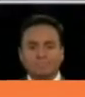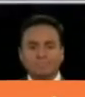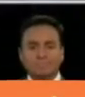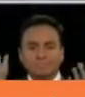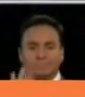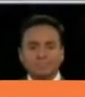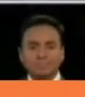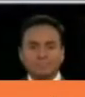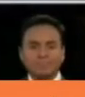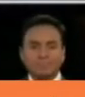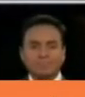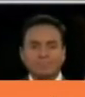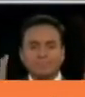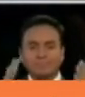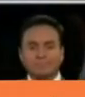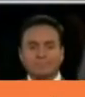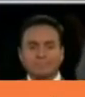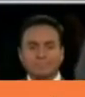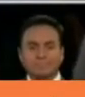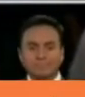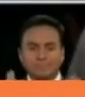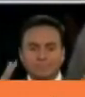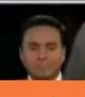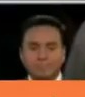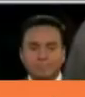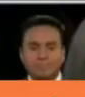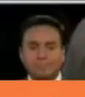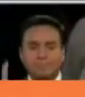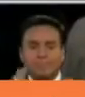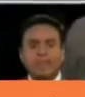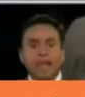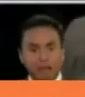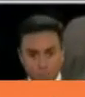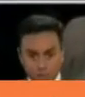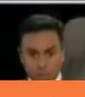Fidel Espinosa, ¿se aplaudió o no se aplaudió?